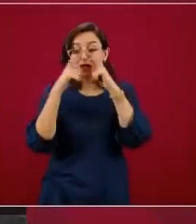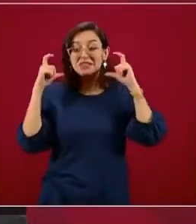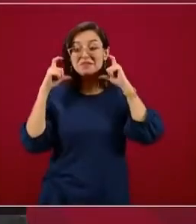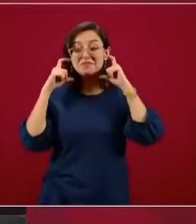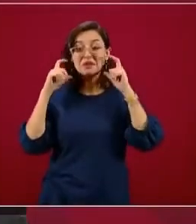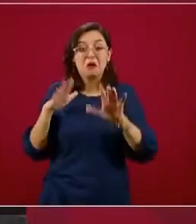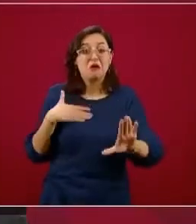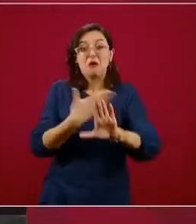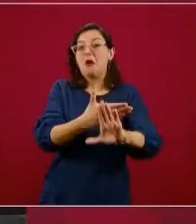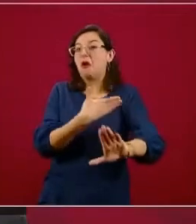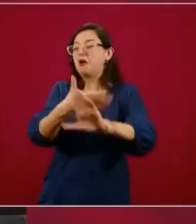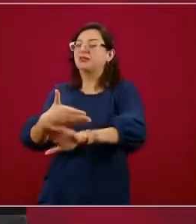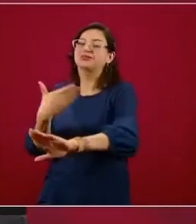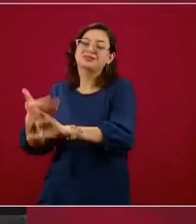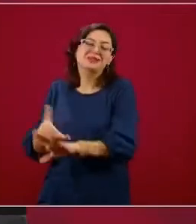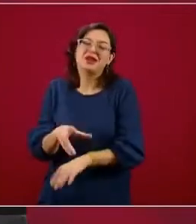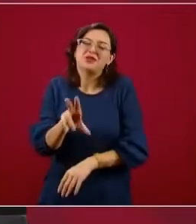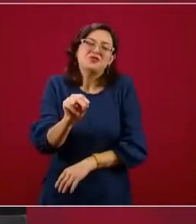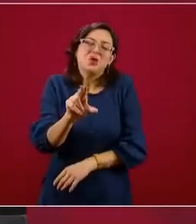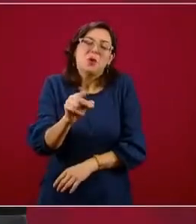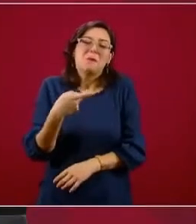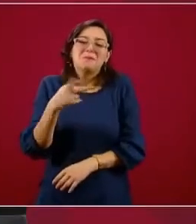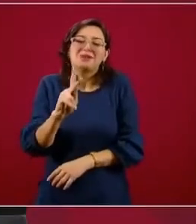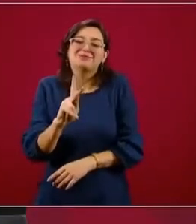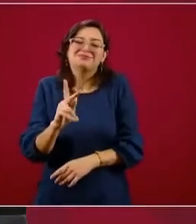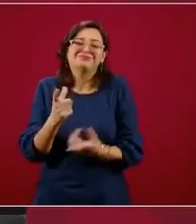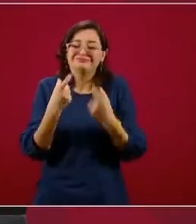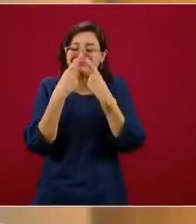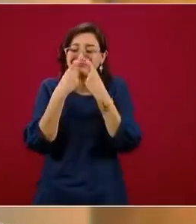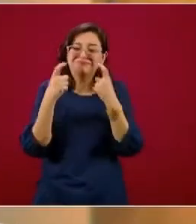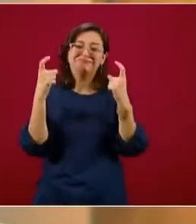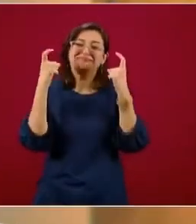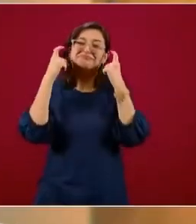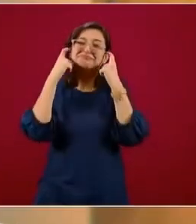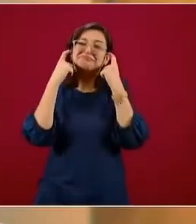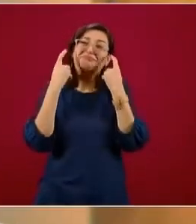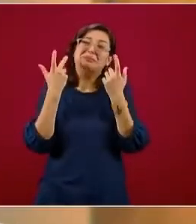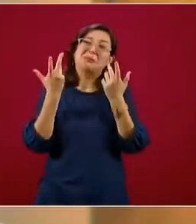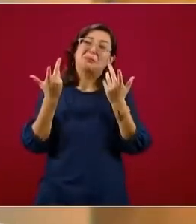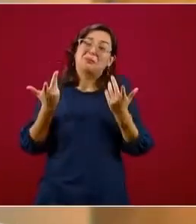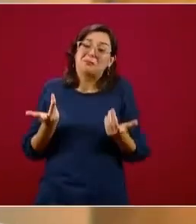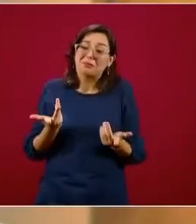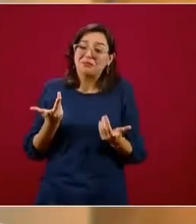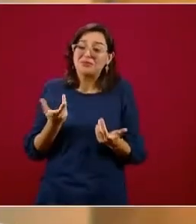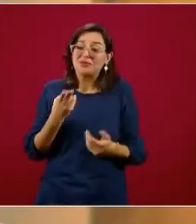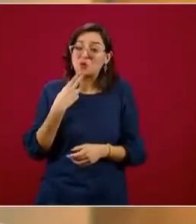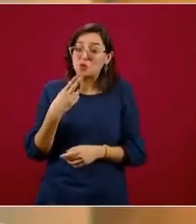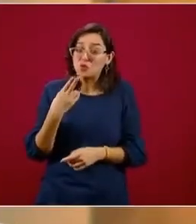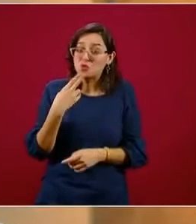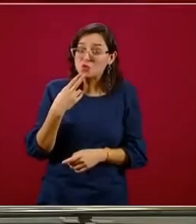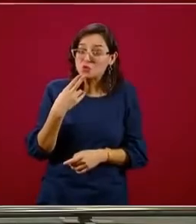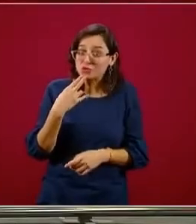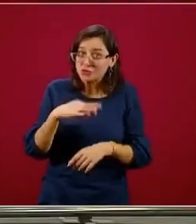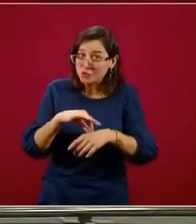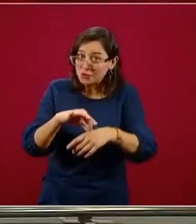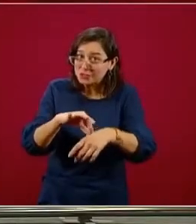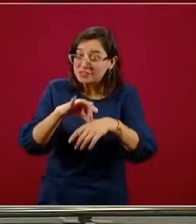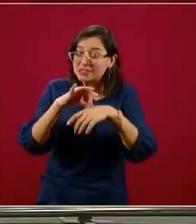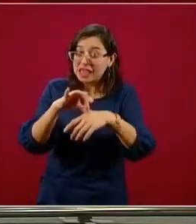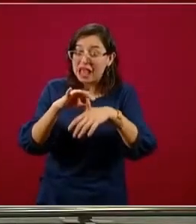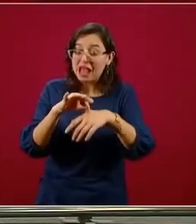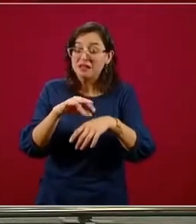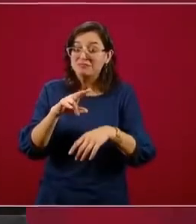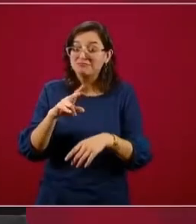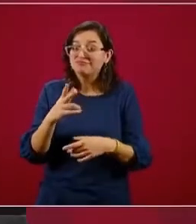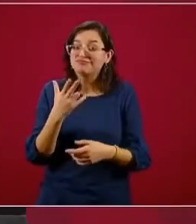como se me ha querido ver, lo único que digo es una medida auxiliar, complementaria. Su efectividad en el uso ya real, en